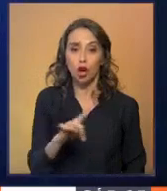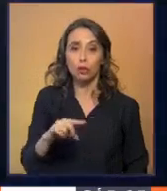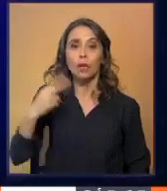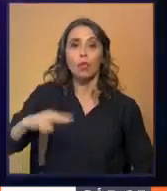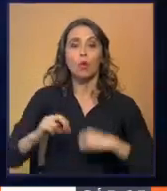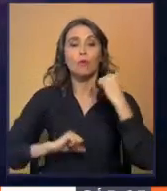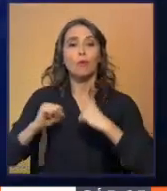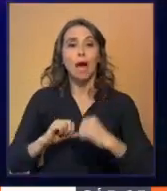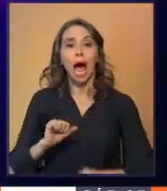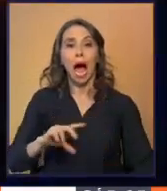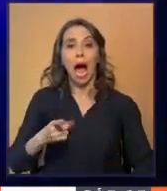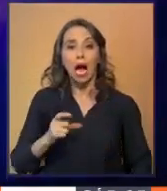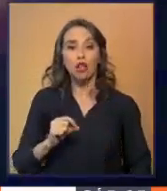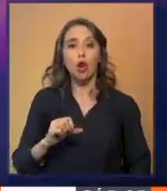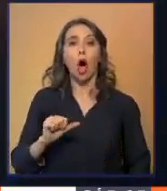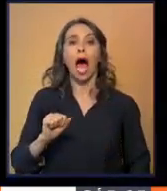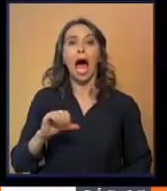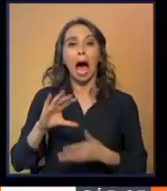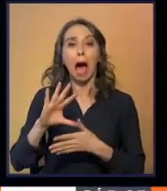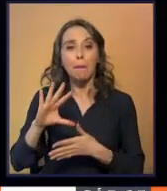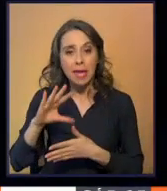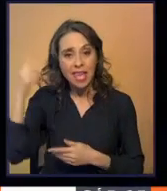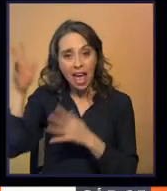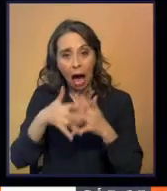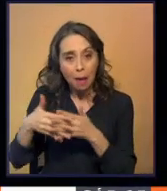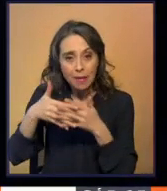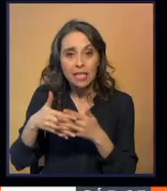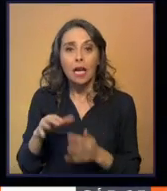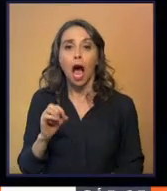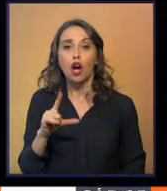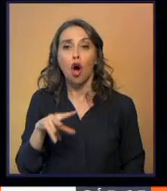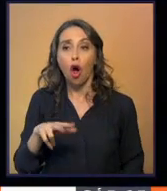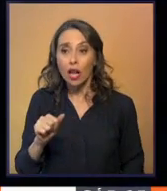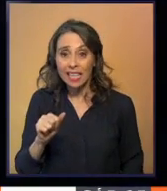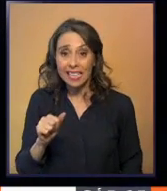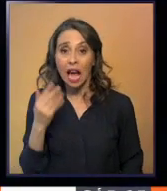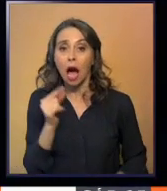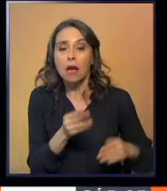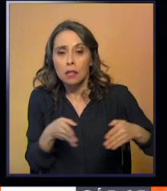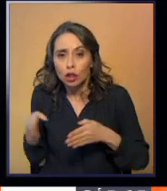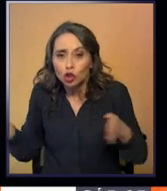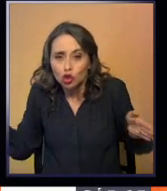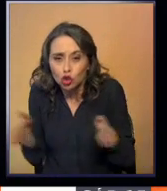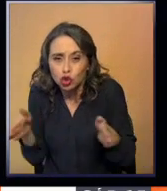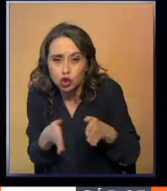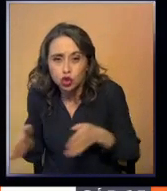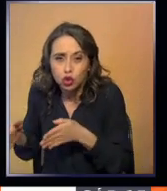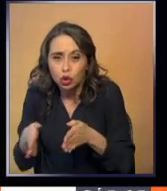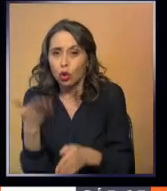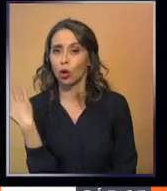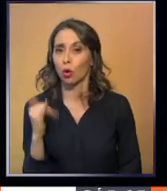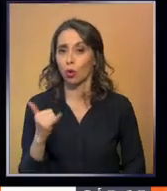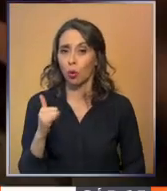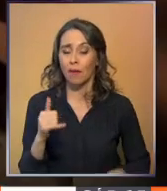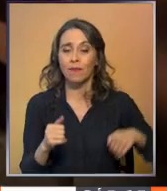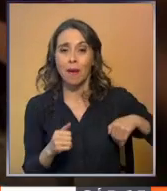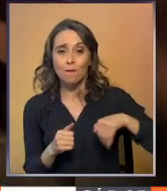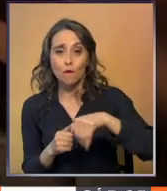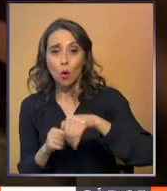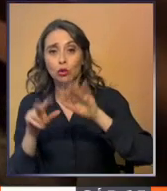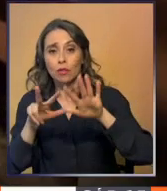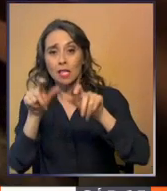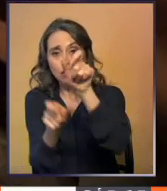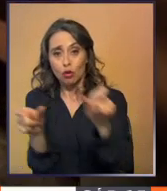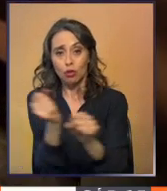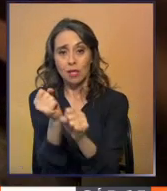Un camino angosto y curvo que este jueves fue escenario del desbarrancamiento de un bus con 18 de